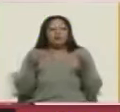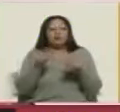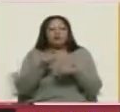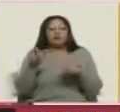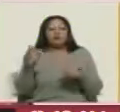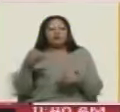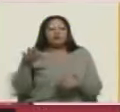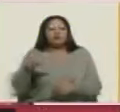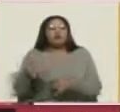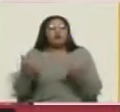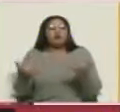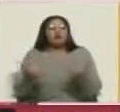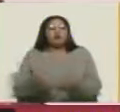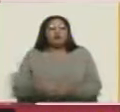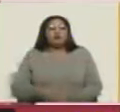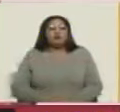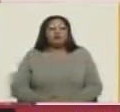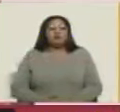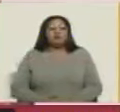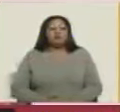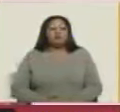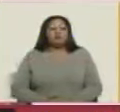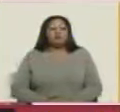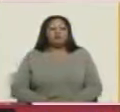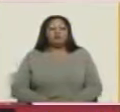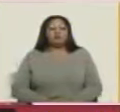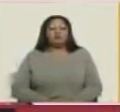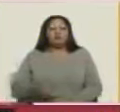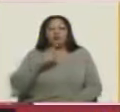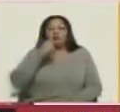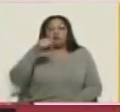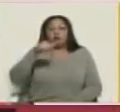Falcón ahorita? Bueno, lo nombro yo aquí.